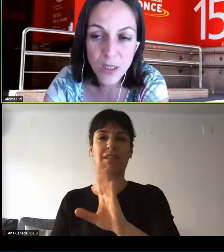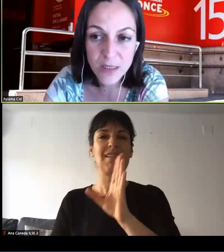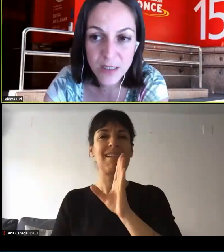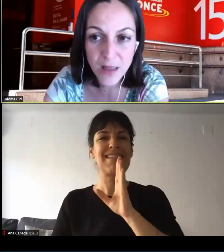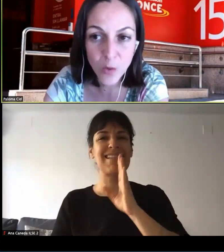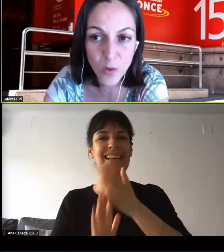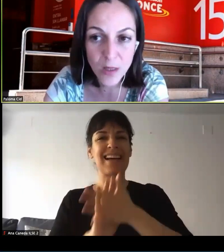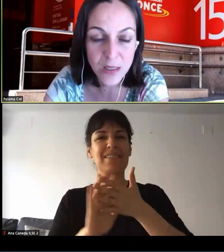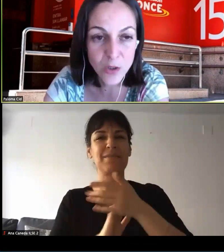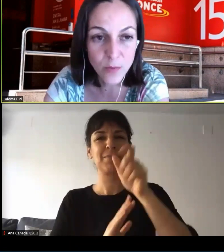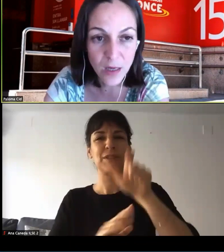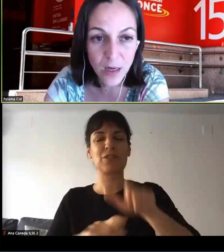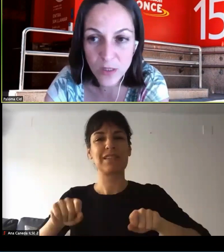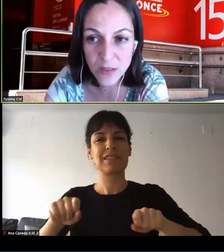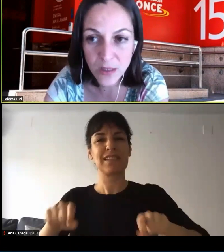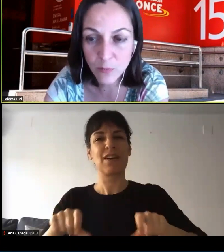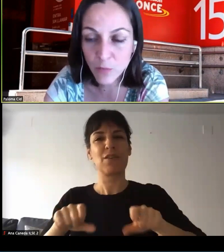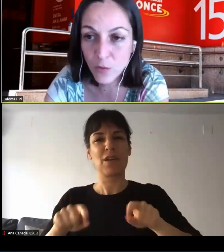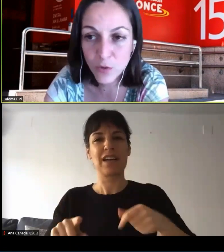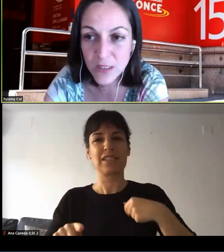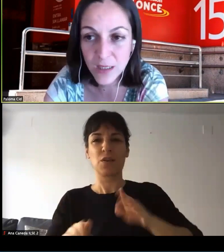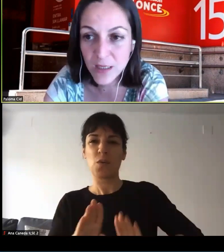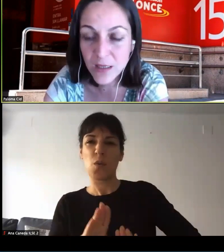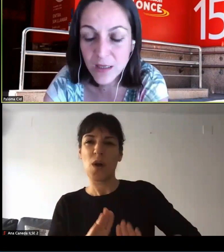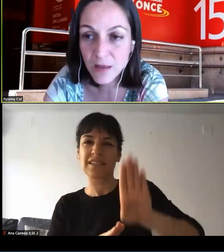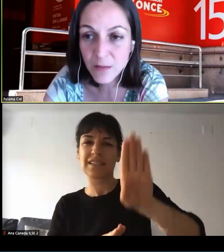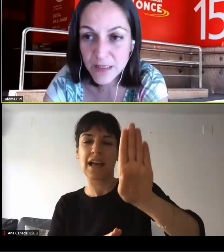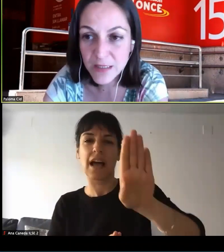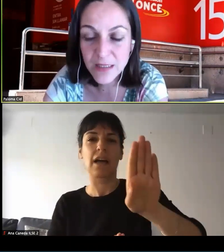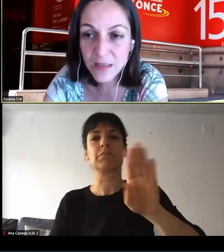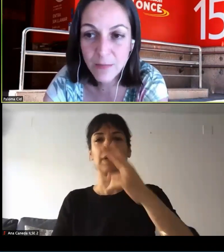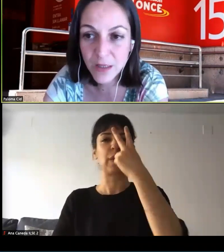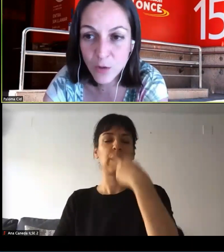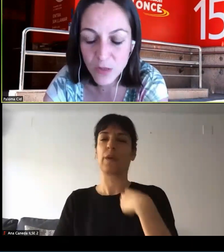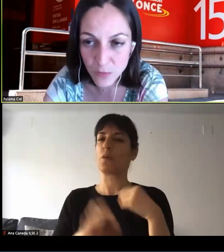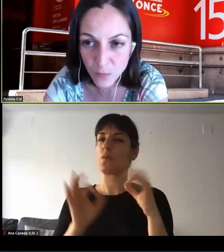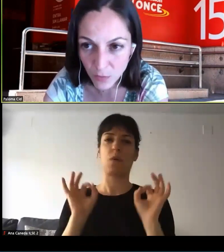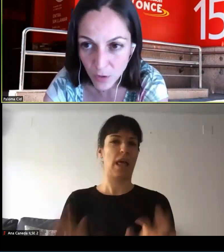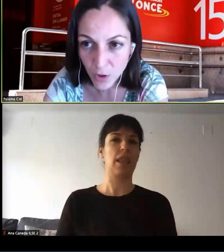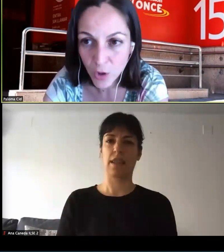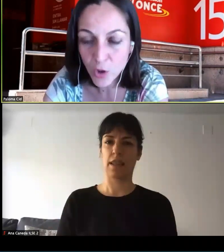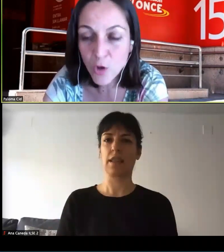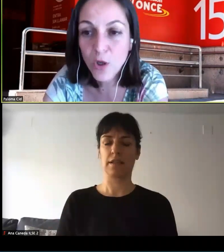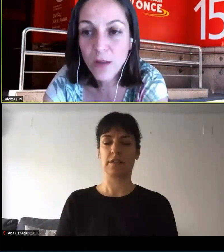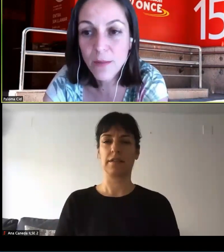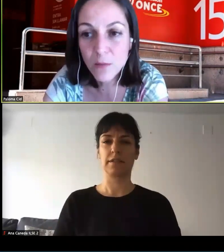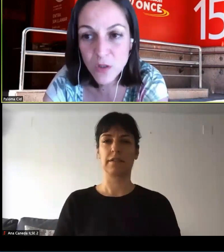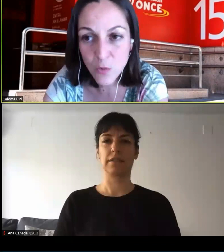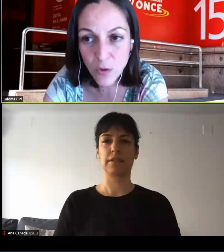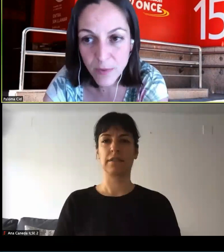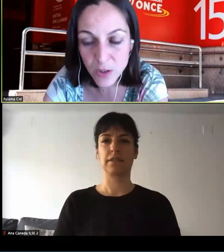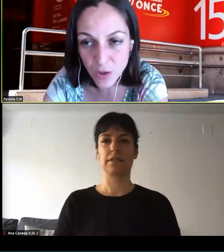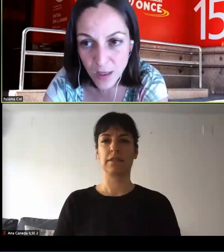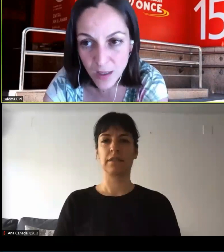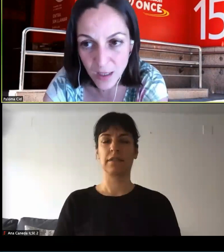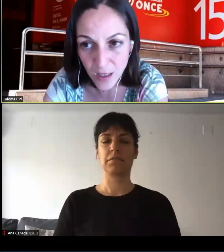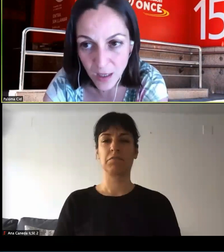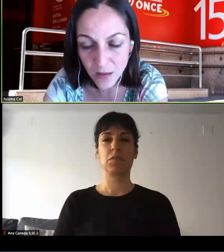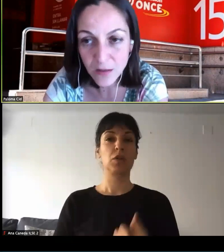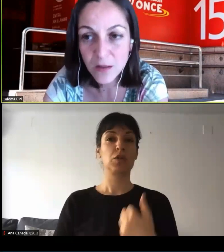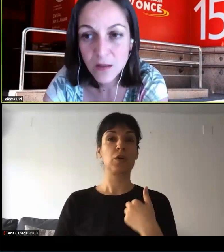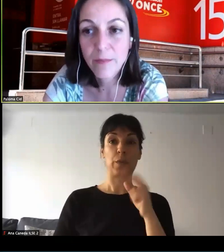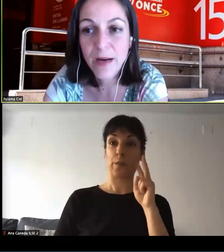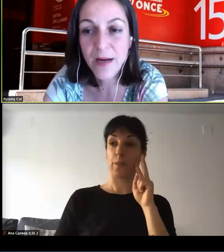persona en silla de ruedas al subir la cuesta. Bueno, pues aquí pasa exactamente lo mismo. No porque veamos a una persona